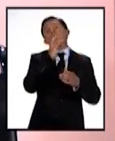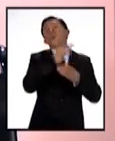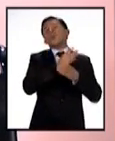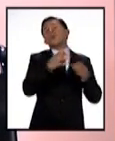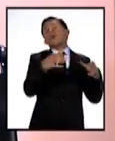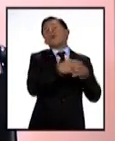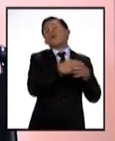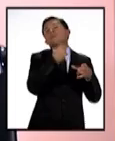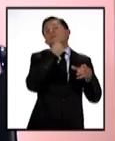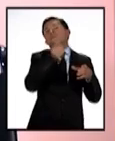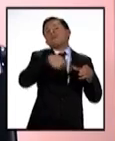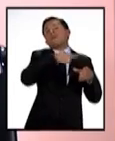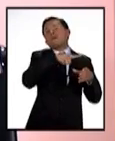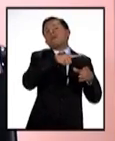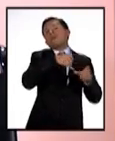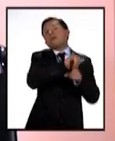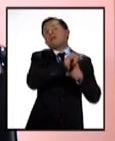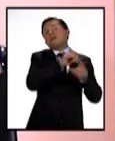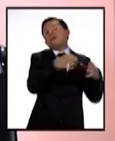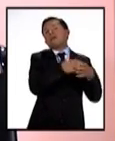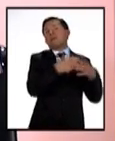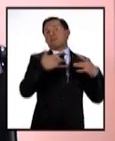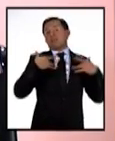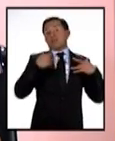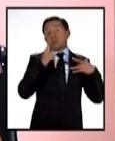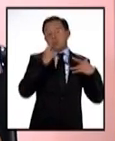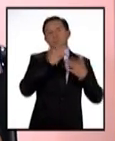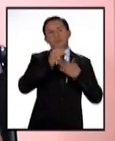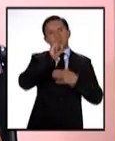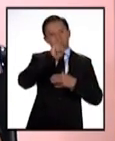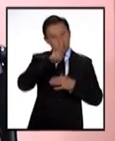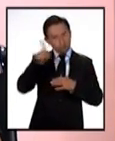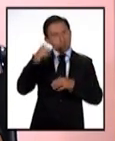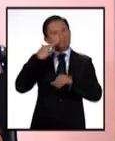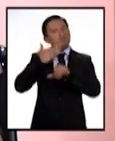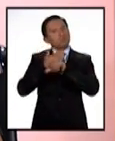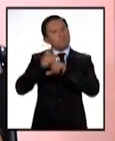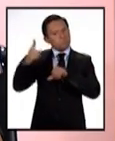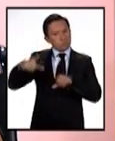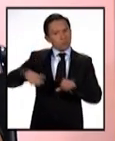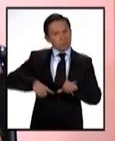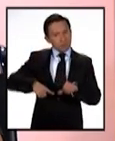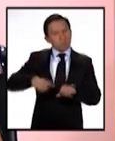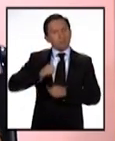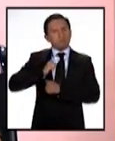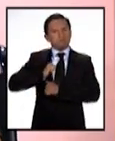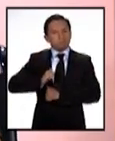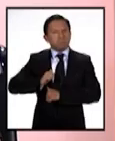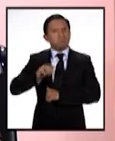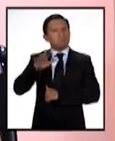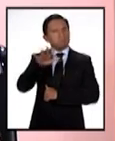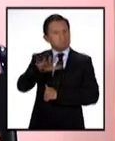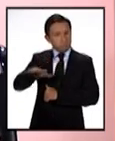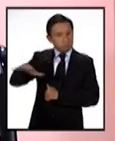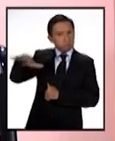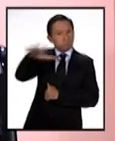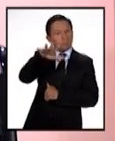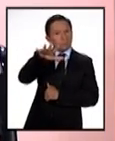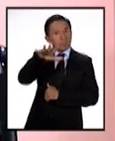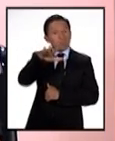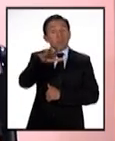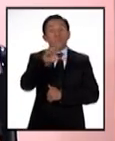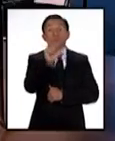interés público. Lo estamos viendo aquí precisamente. ¿Cuáles son los impactos de esta forma de intimidación o acoso